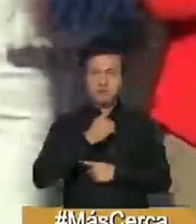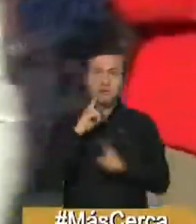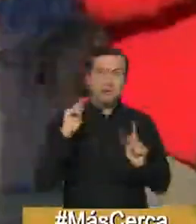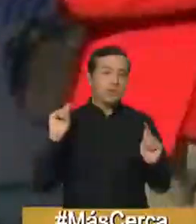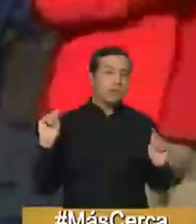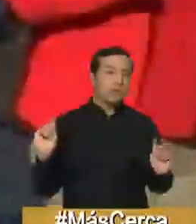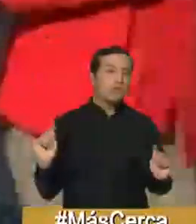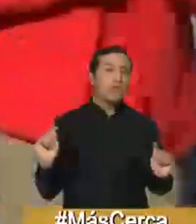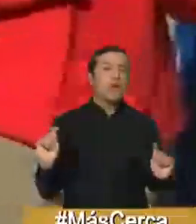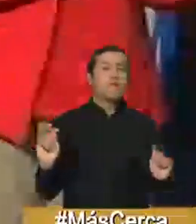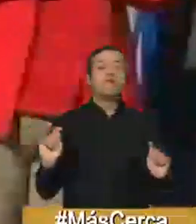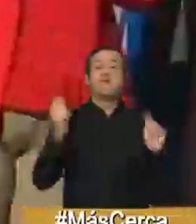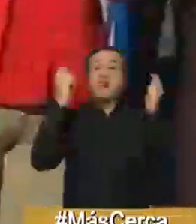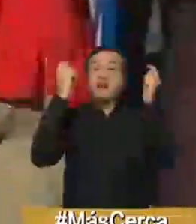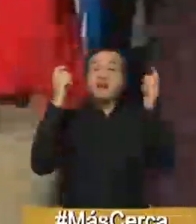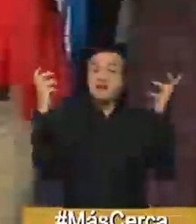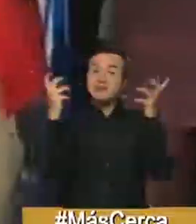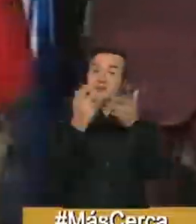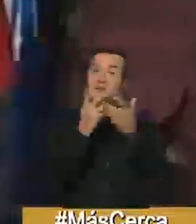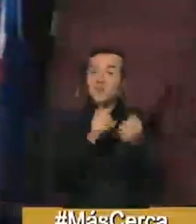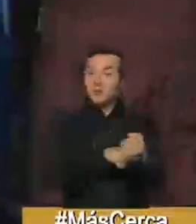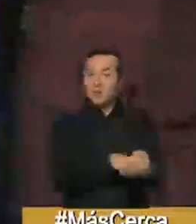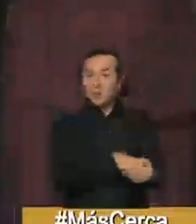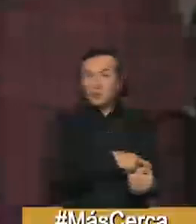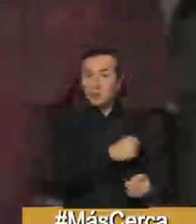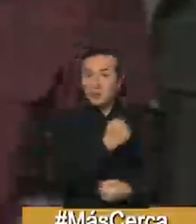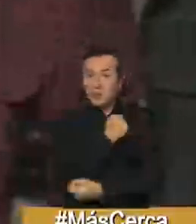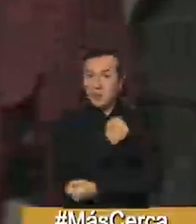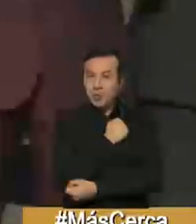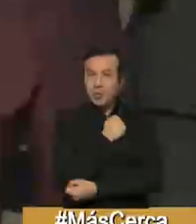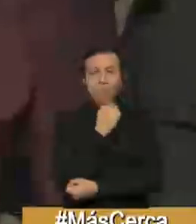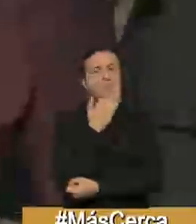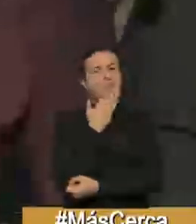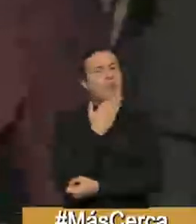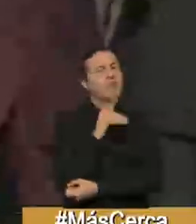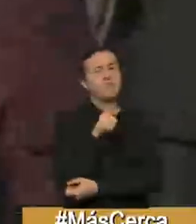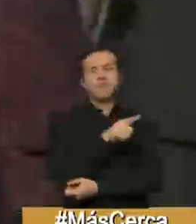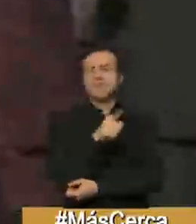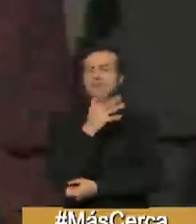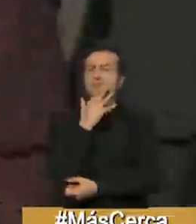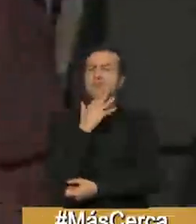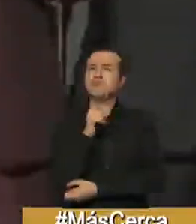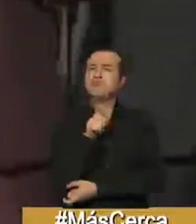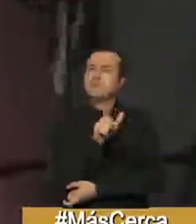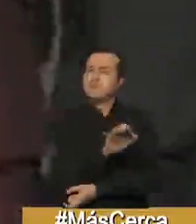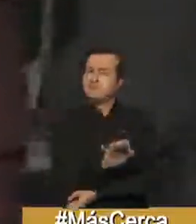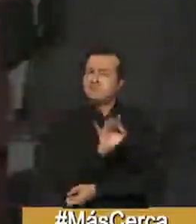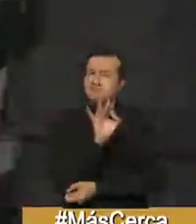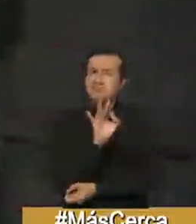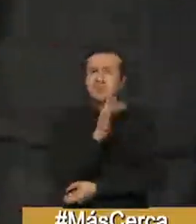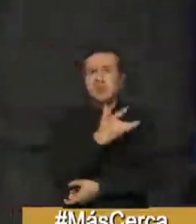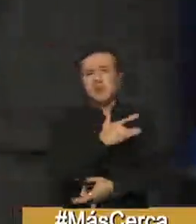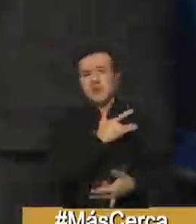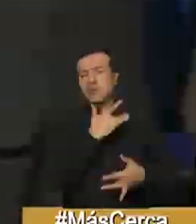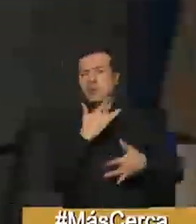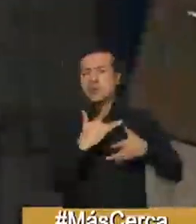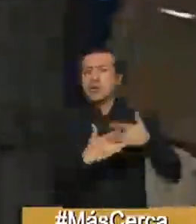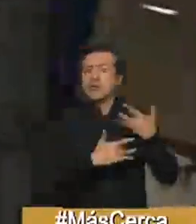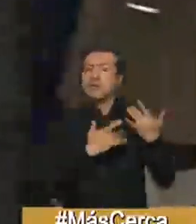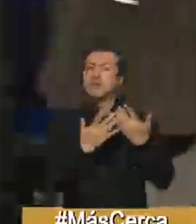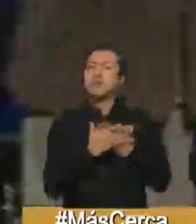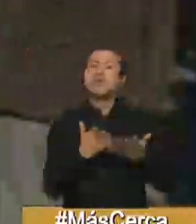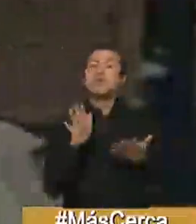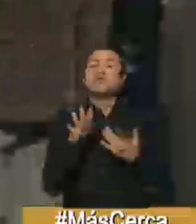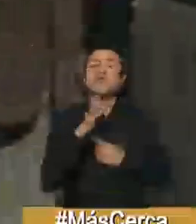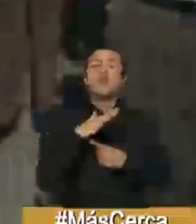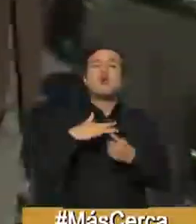que reúnen costumbres nuestras, la generosidad de su pueblo, el calor de su